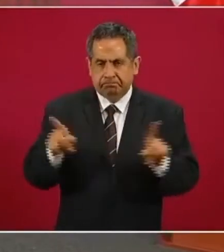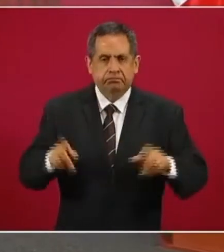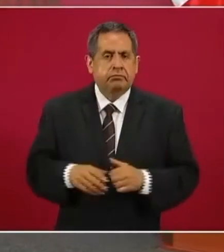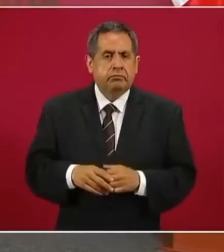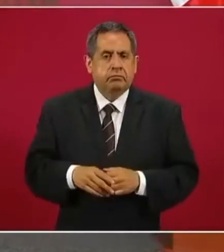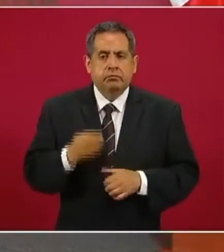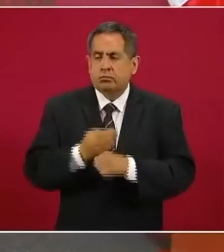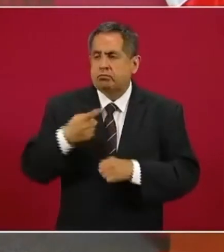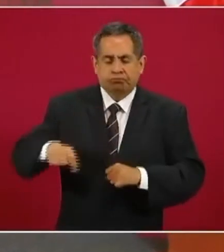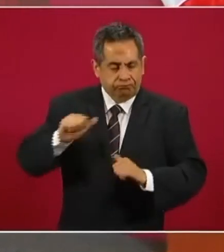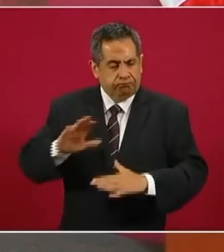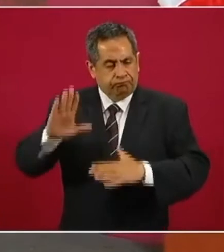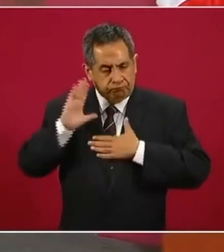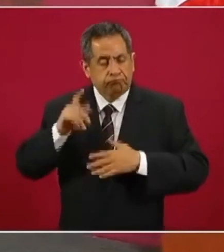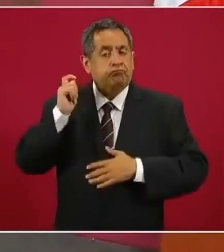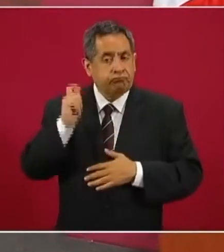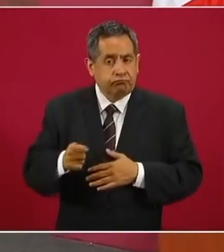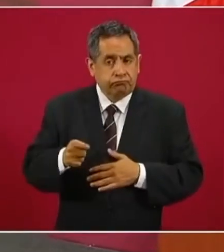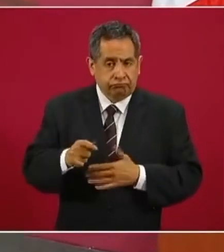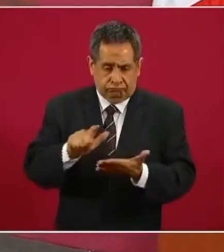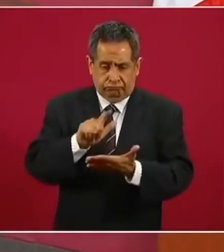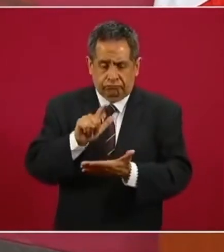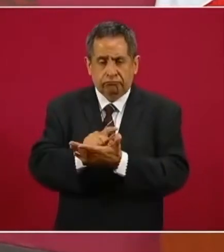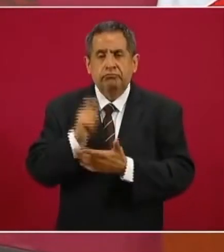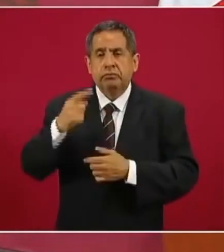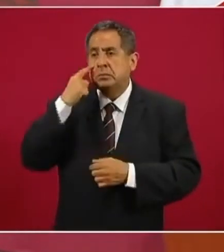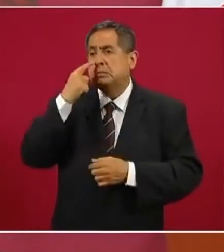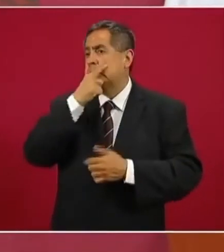Tenemos el compromiso de hacer valer la democracia.